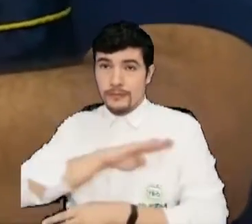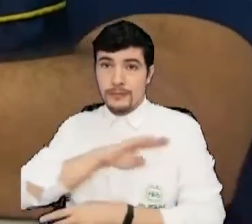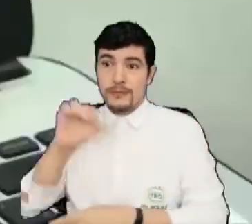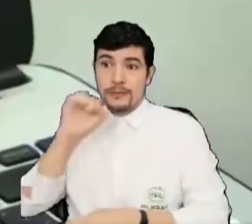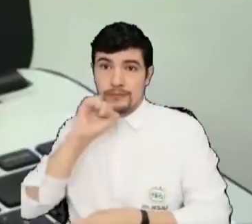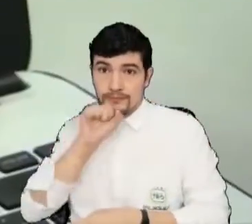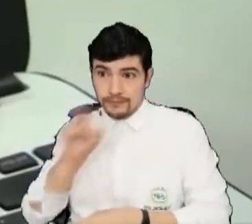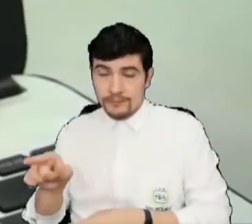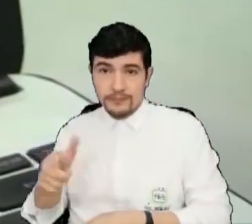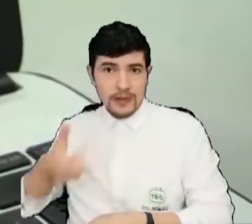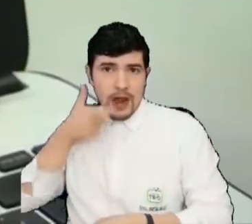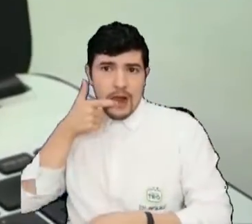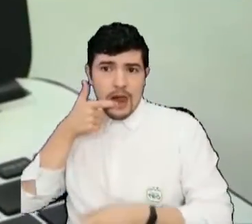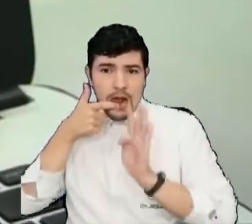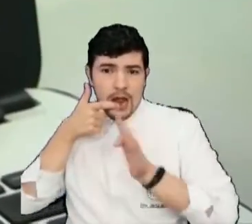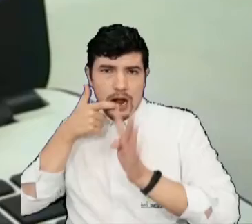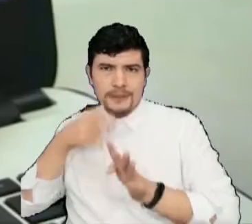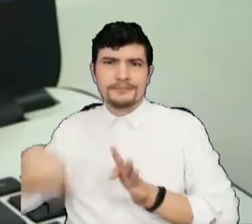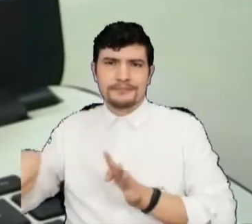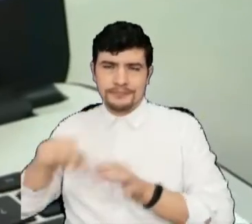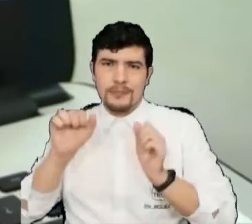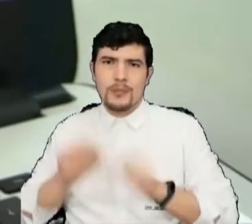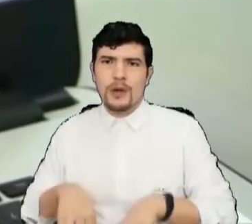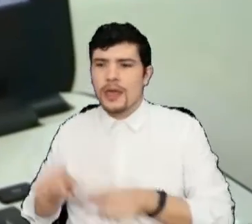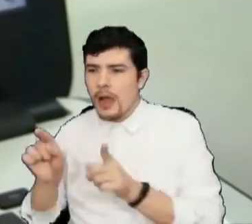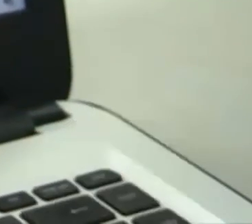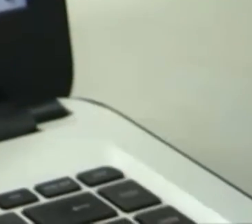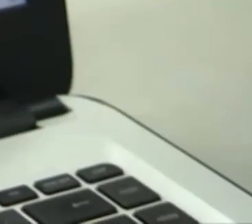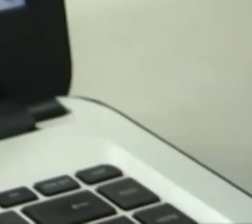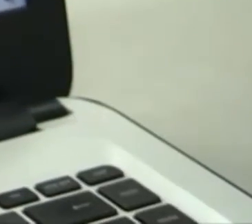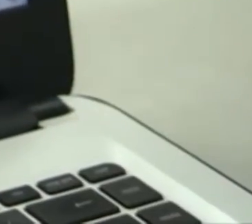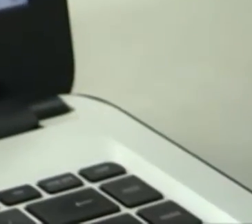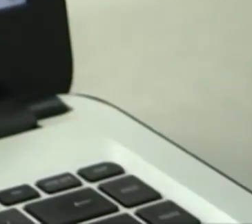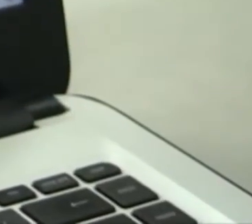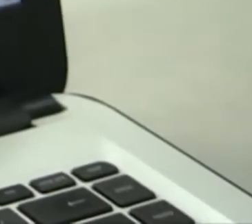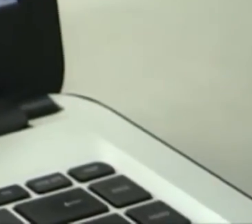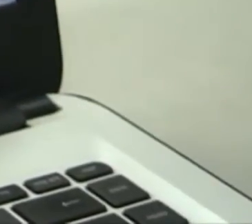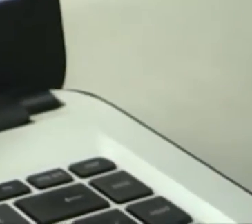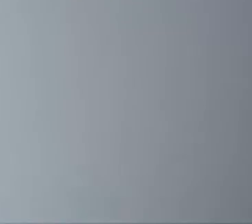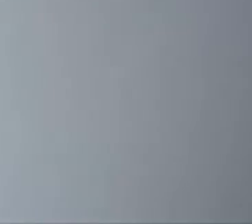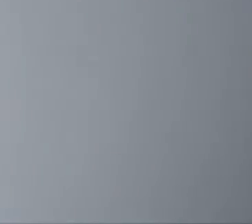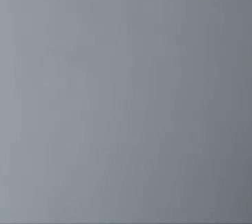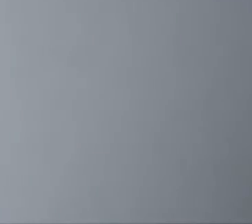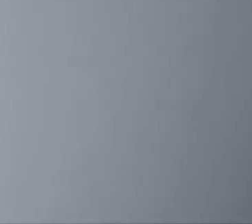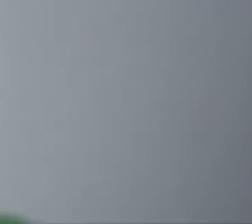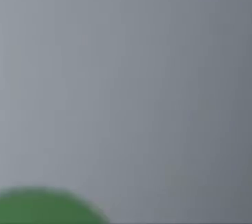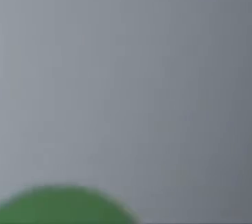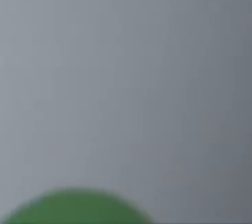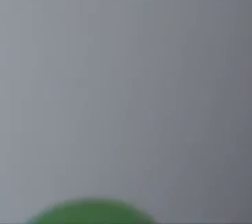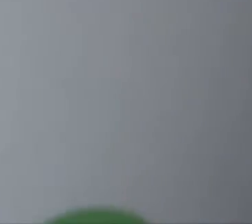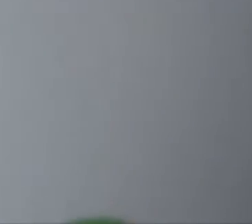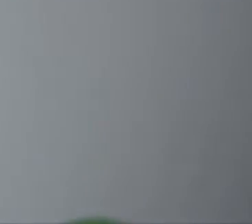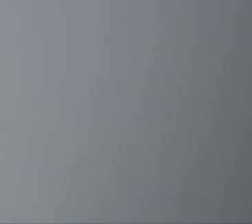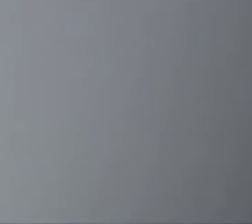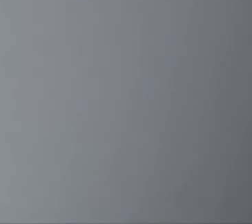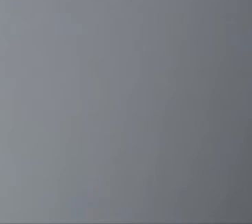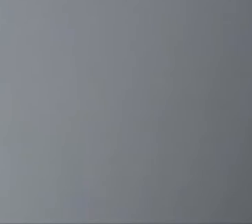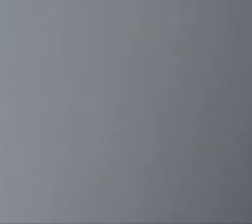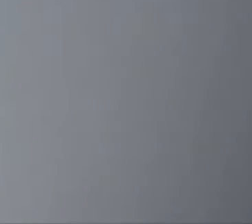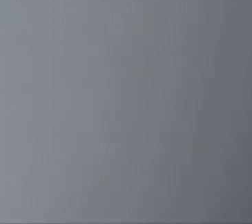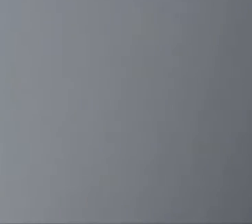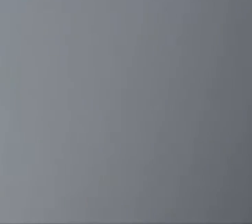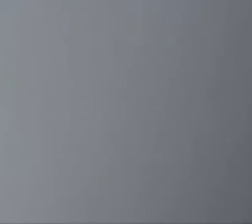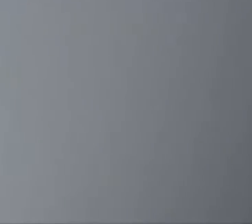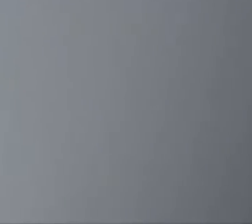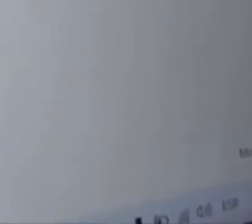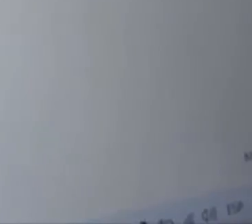call center le permitirá grabar las llamadas que son recepcionadas en el 0 y en el pm para tener trazabilidad de los casos